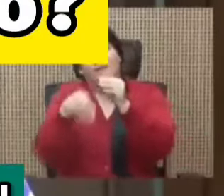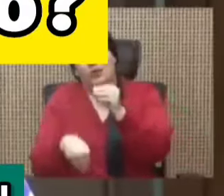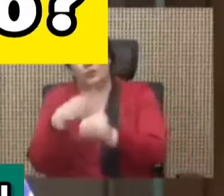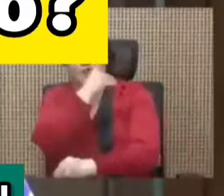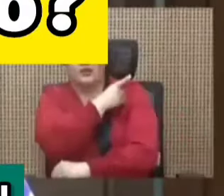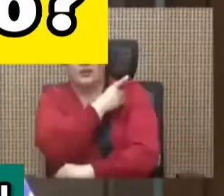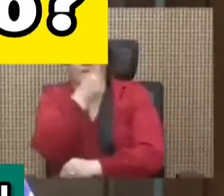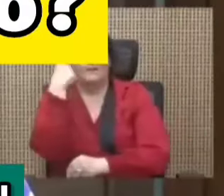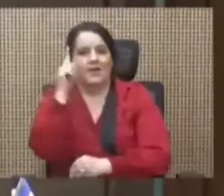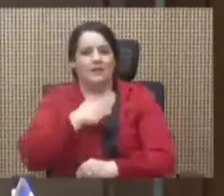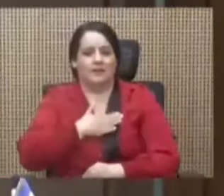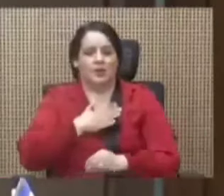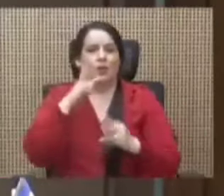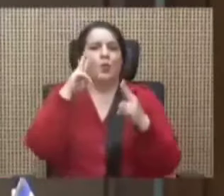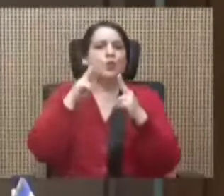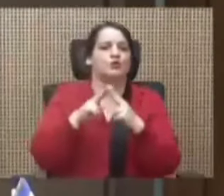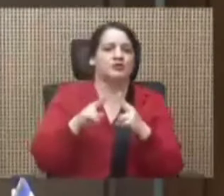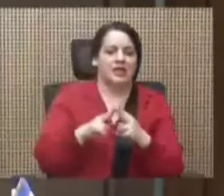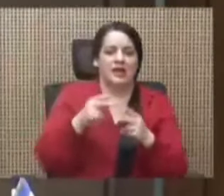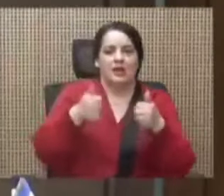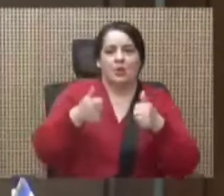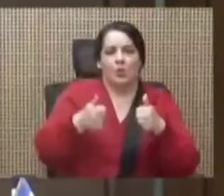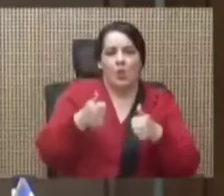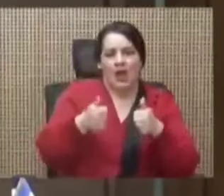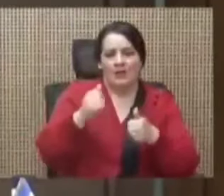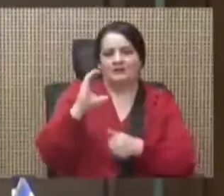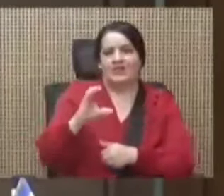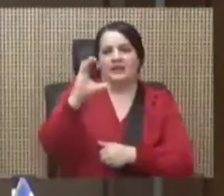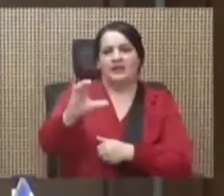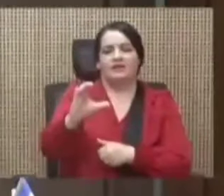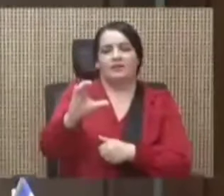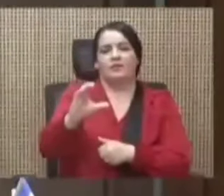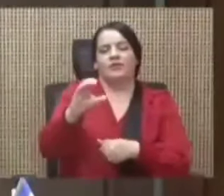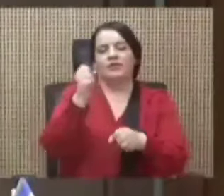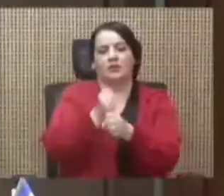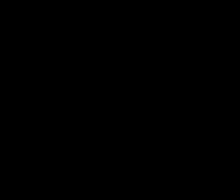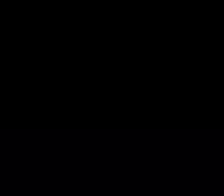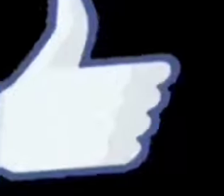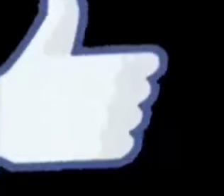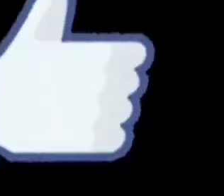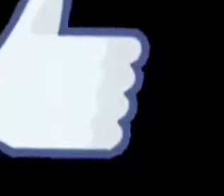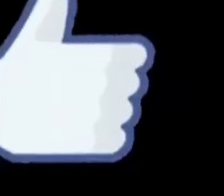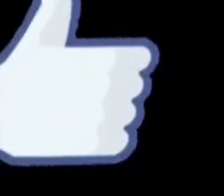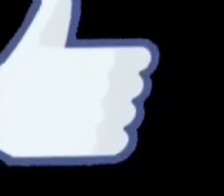importante para mí conocer cuál es el salario promedio de los funcionarios que ostentan estos cargos.